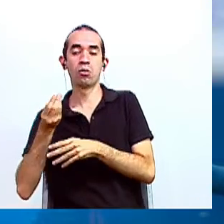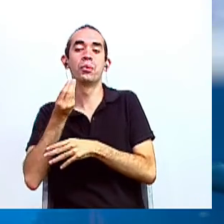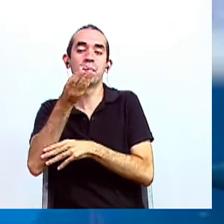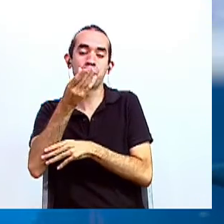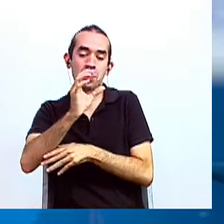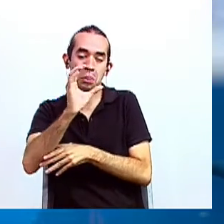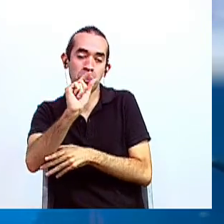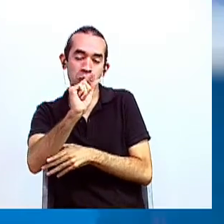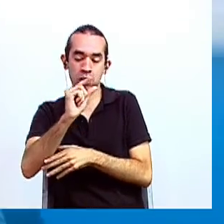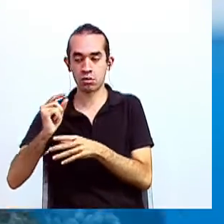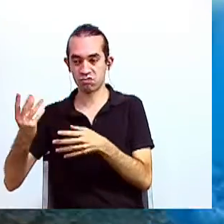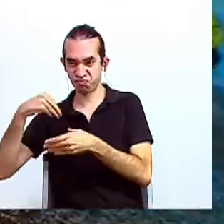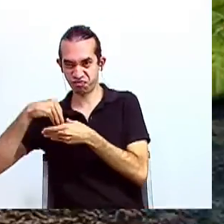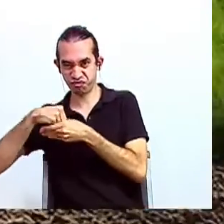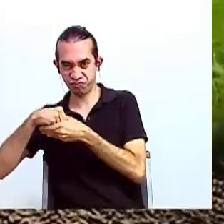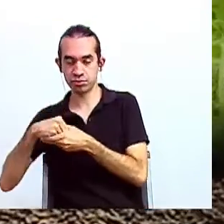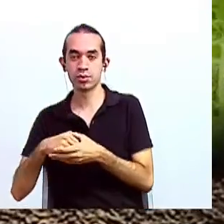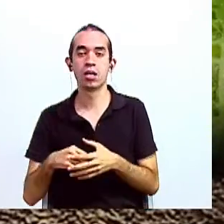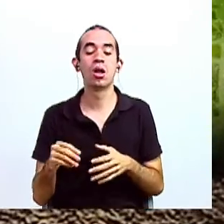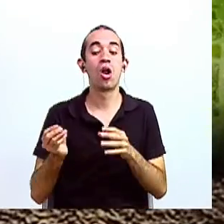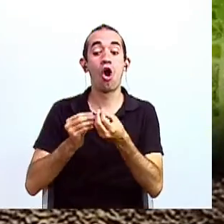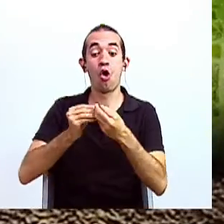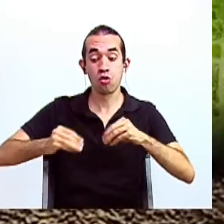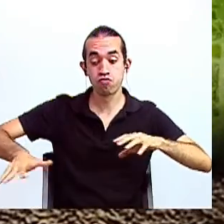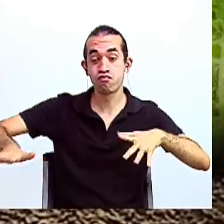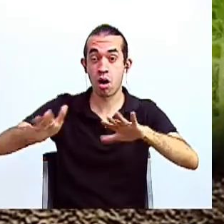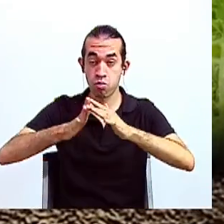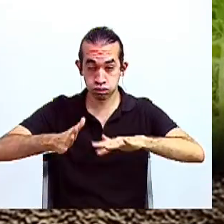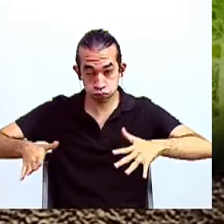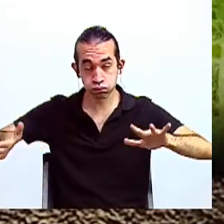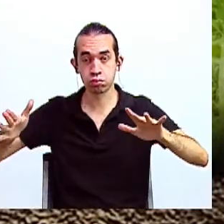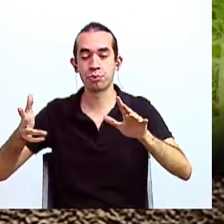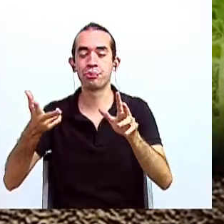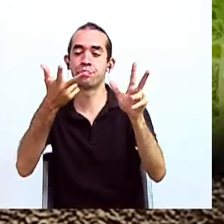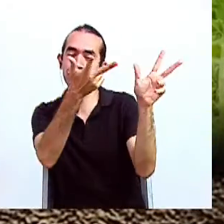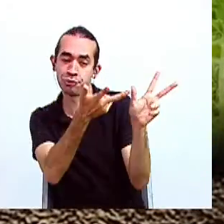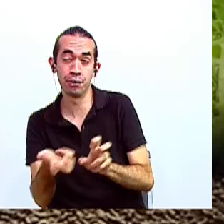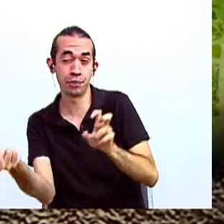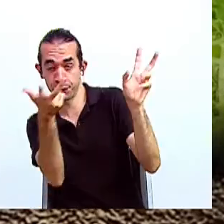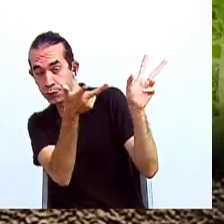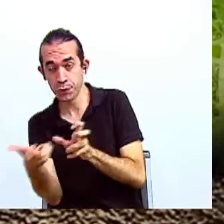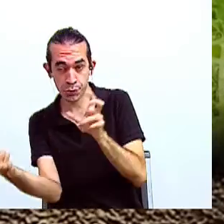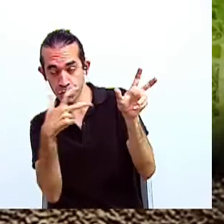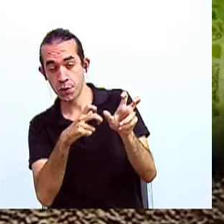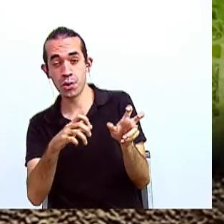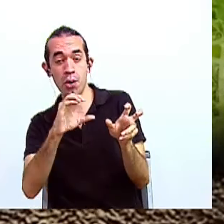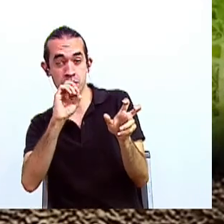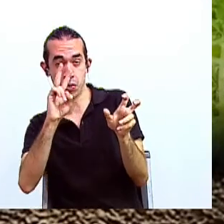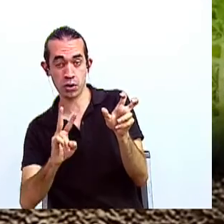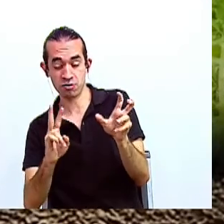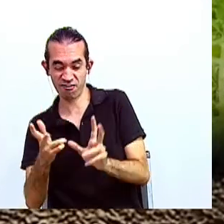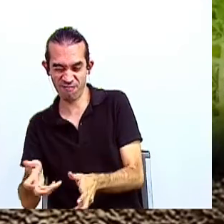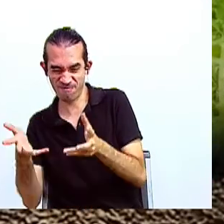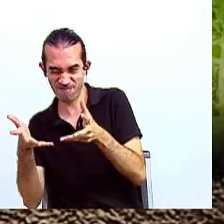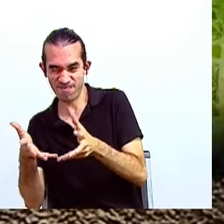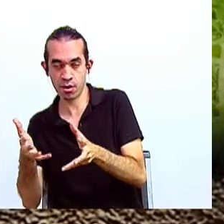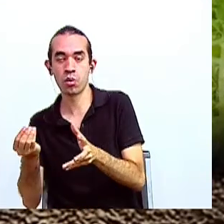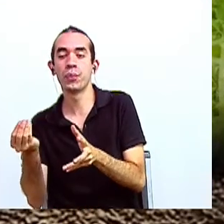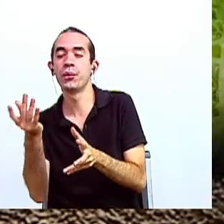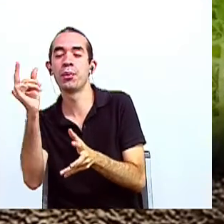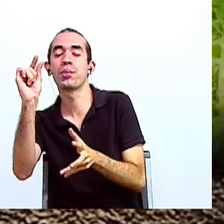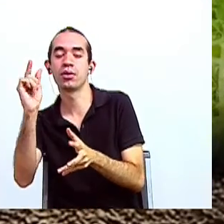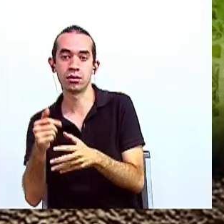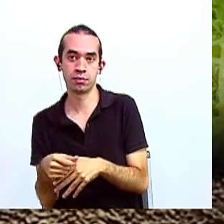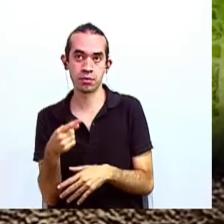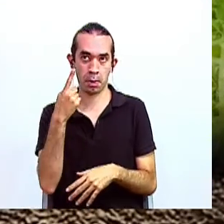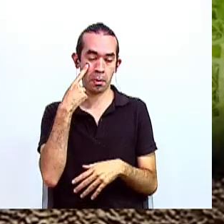sumideros de carbono porque la vida marina absorbe más dióxido de carbono del que libera. Cuando los seres vivos del planeta mueren, en el carbono